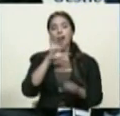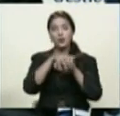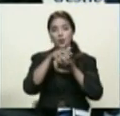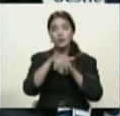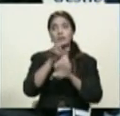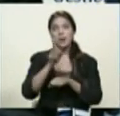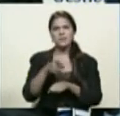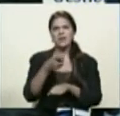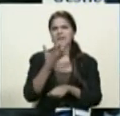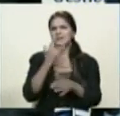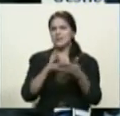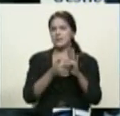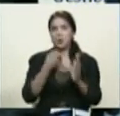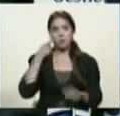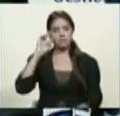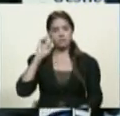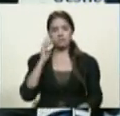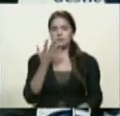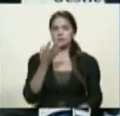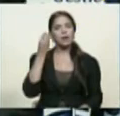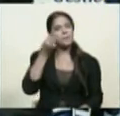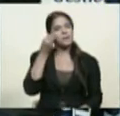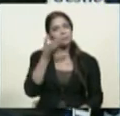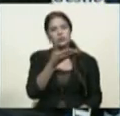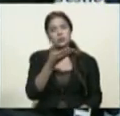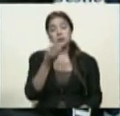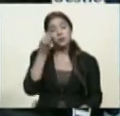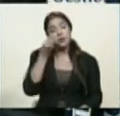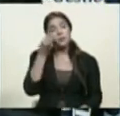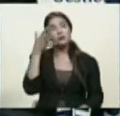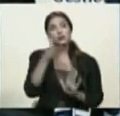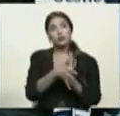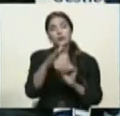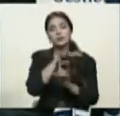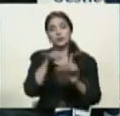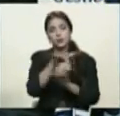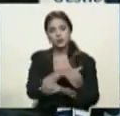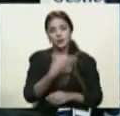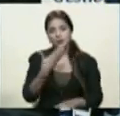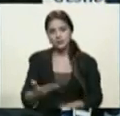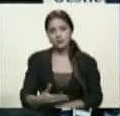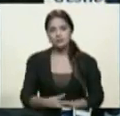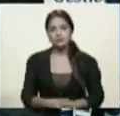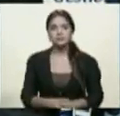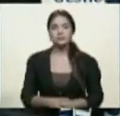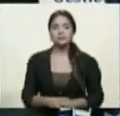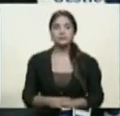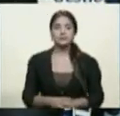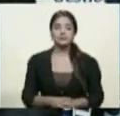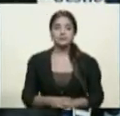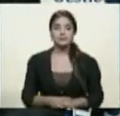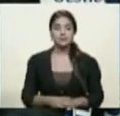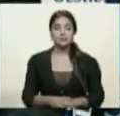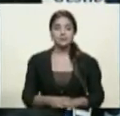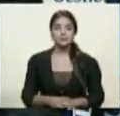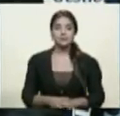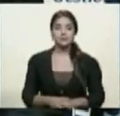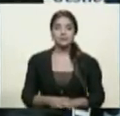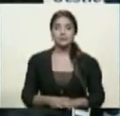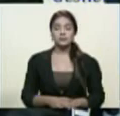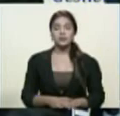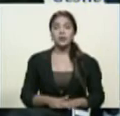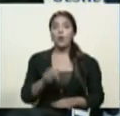un usurpador quisiera conocer su opinión y sus consideraciones referente a este tema gracias bueno miren yo creo que con lo que hemos aquí